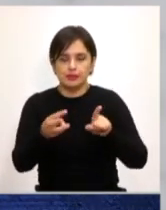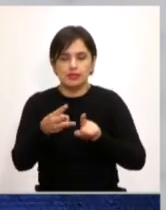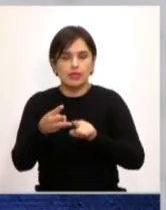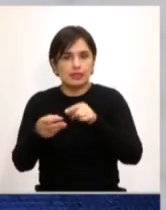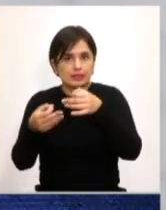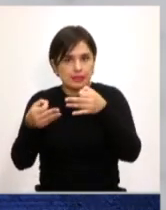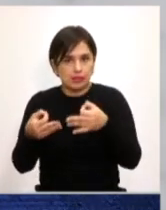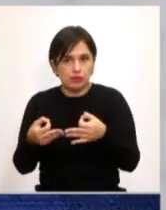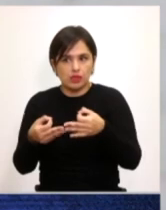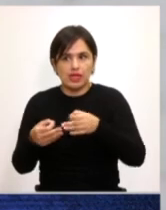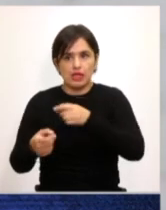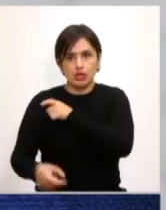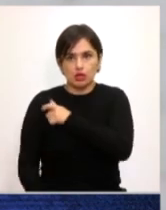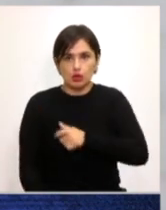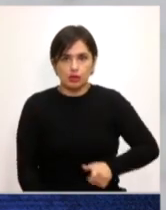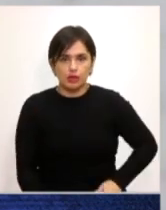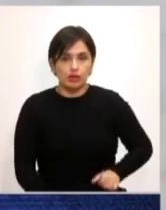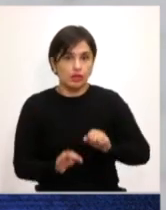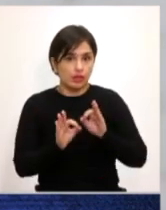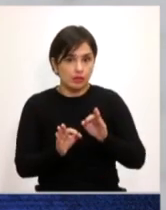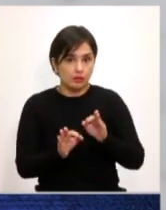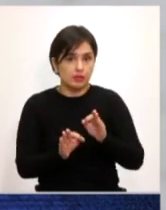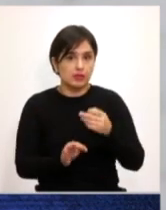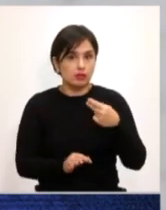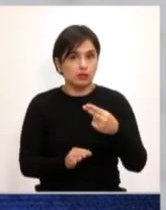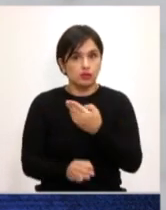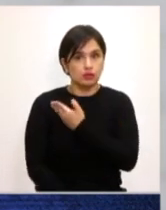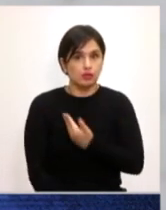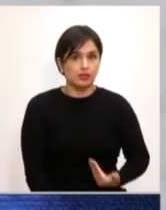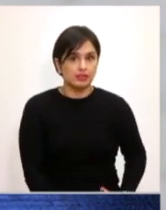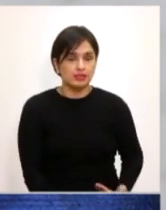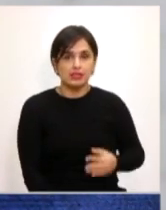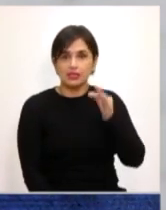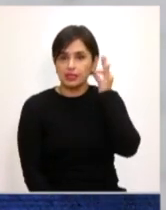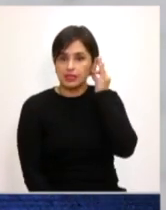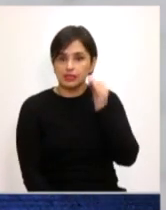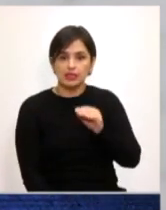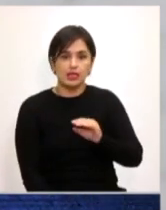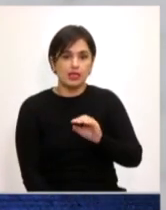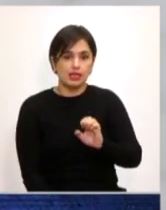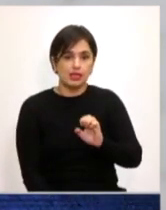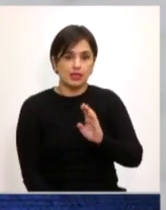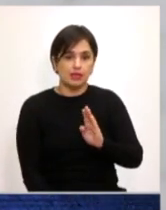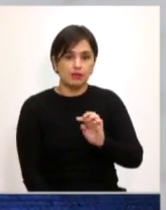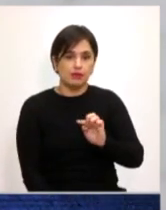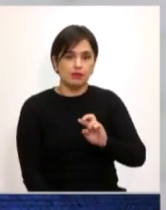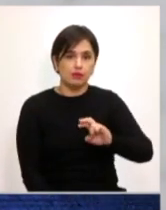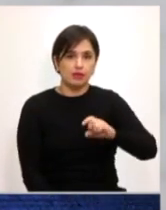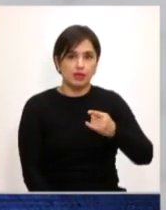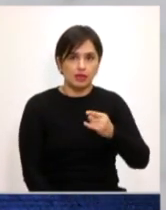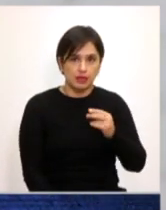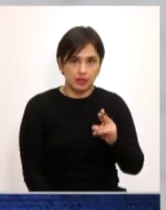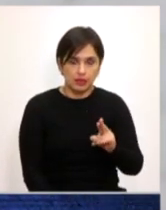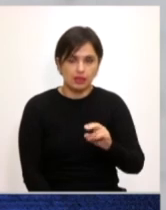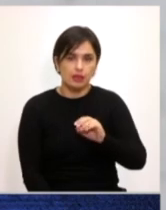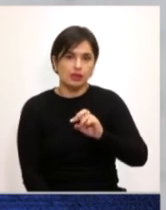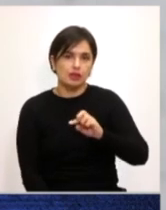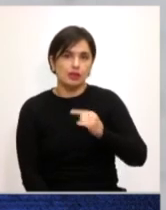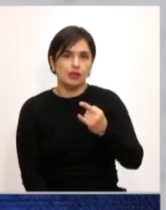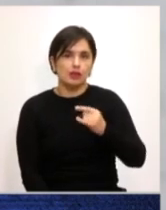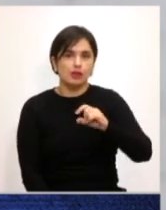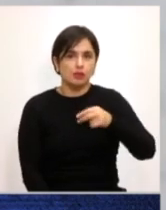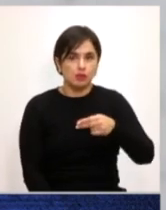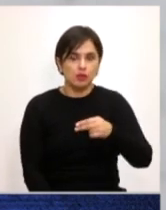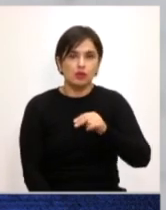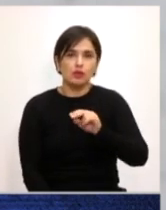Gobierno, especialmente a través de sus presidentes, la senadora Luce Benzberger y los senadores Kenneth Piu, Felipe Cas y Esteban